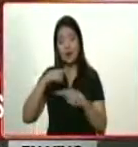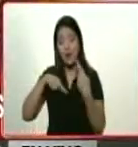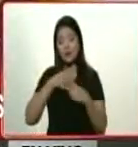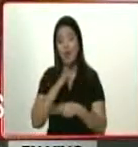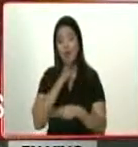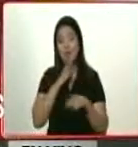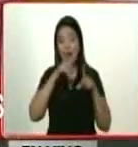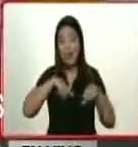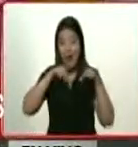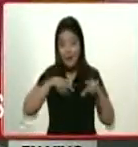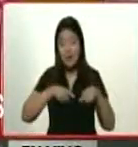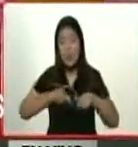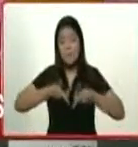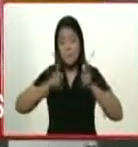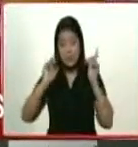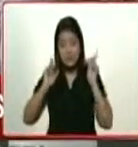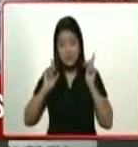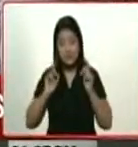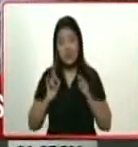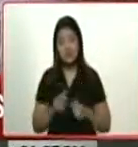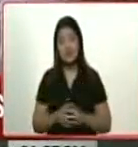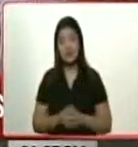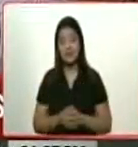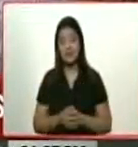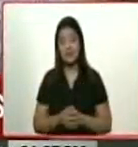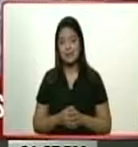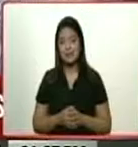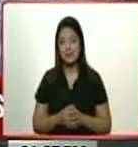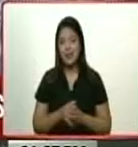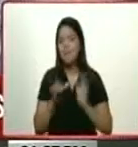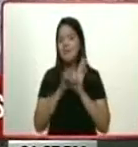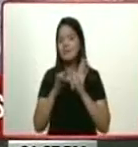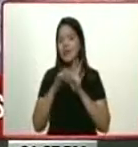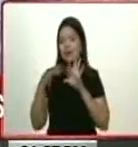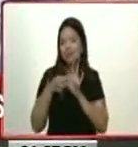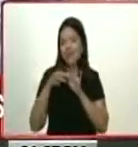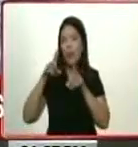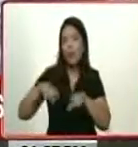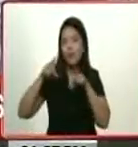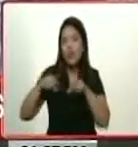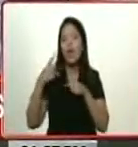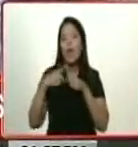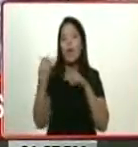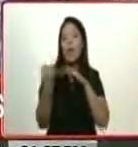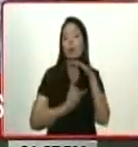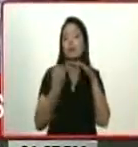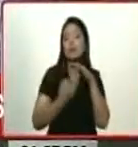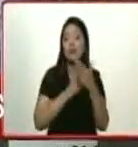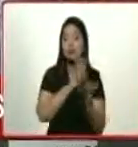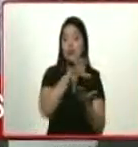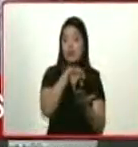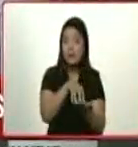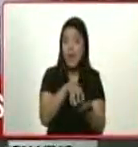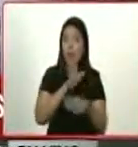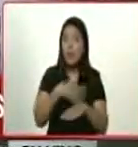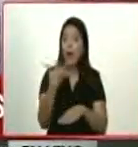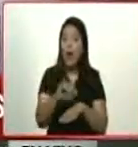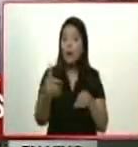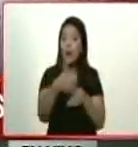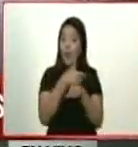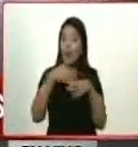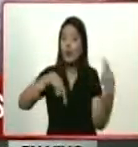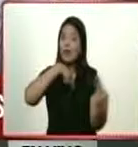200 millones de bolívares fuertes, 198 millones con lo que estamos entregando a través de Improfet, una nueva forma también de,